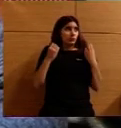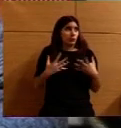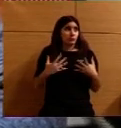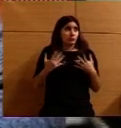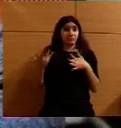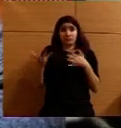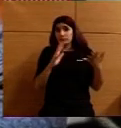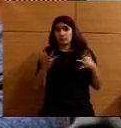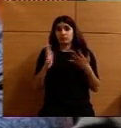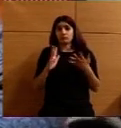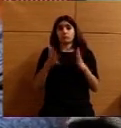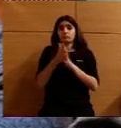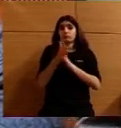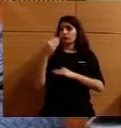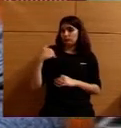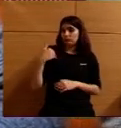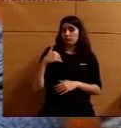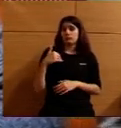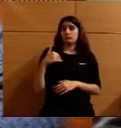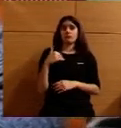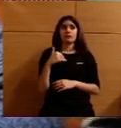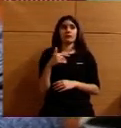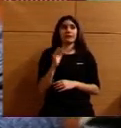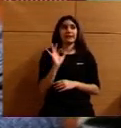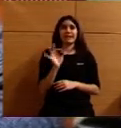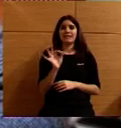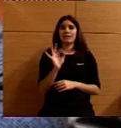Es más o menos lo que estuvimos explicando. Es verdad que